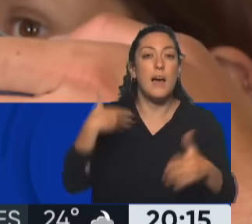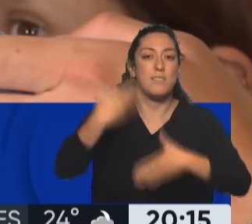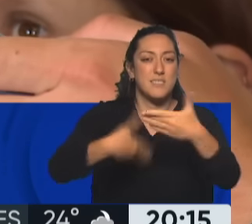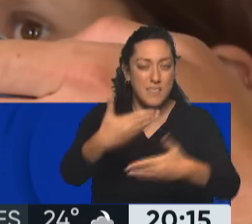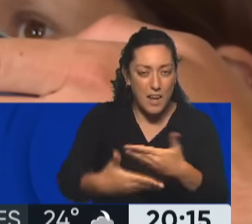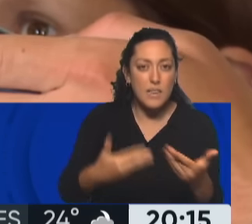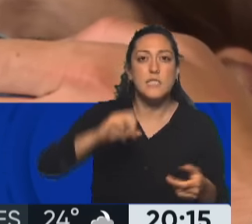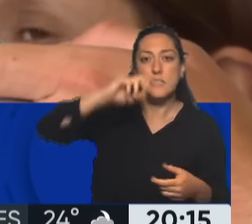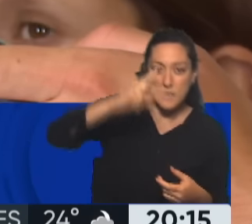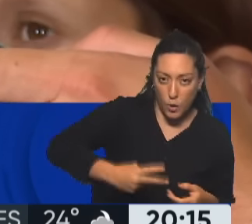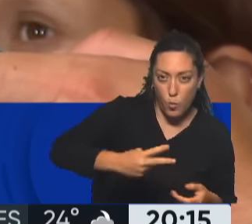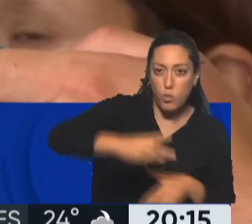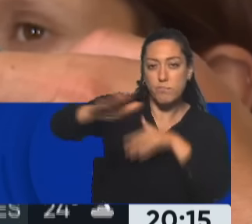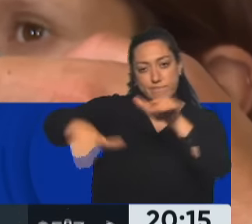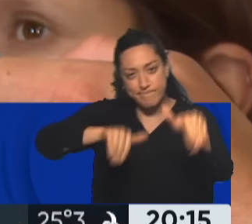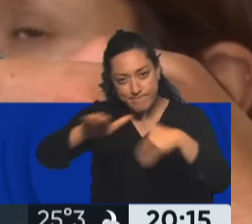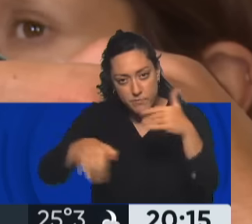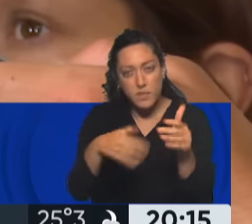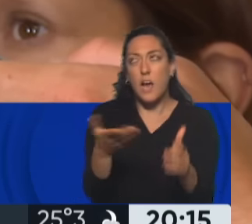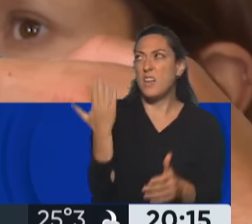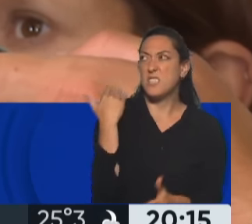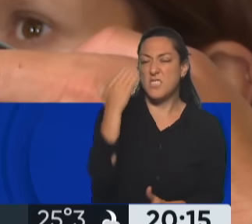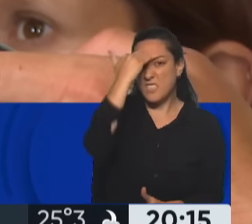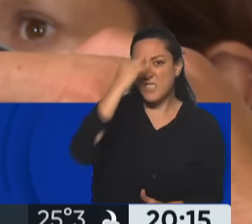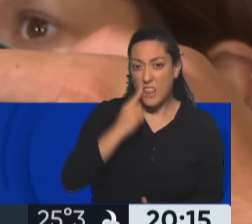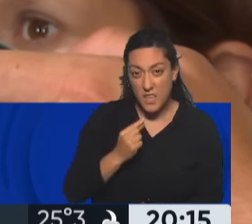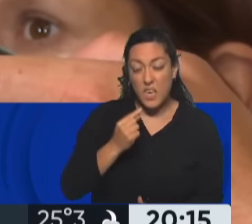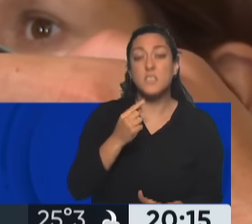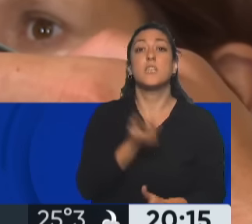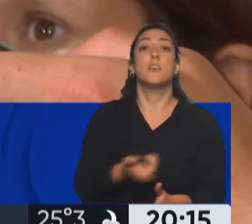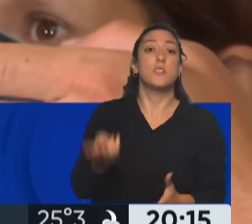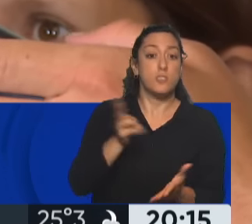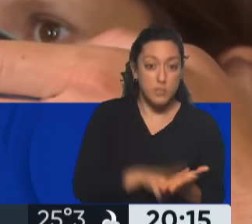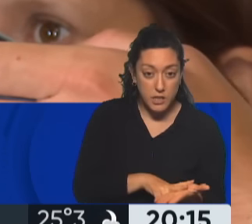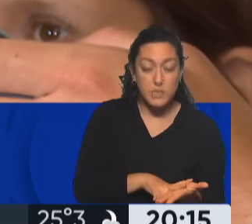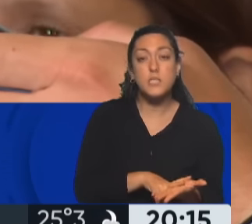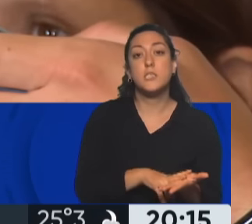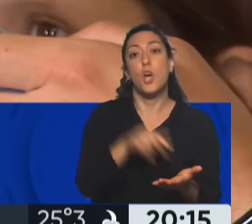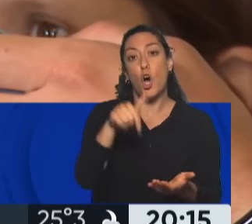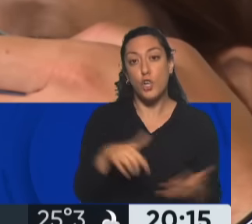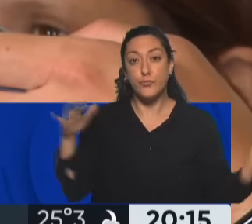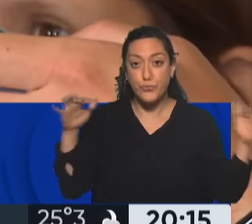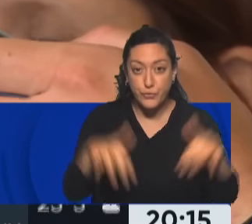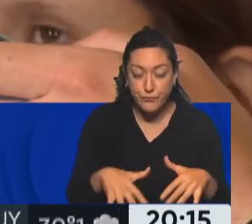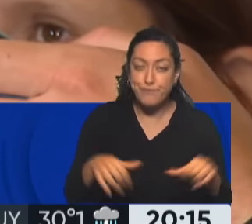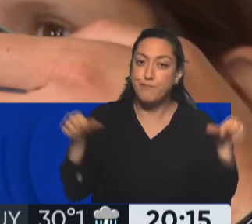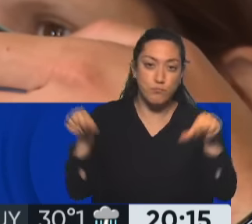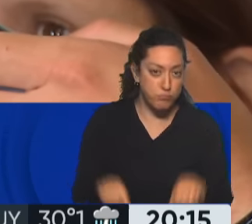Hicimos un segundo intento, lo de aproximadamente hace 15 días atrás lo intentamos, no pudimos, hoy vinimos, no